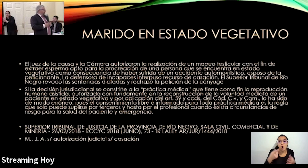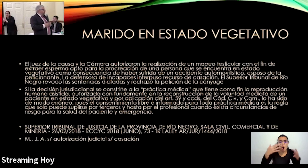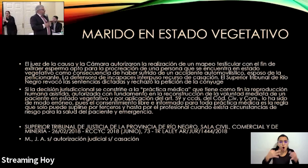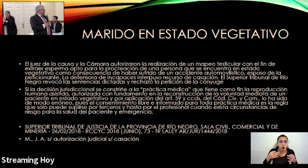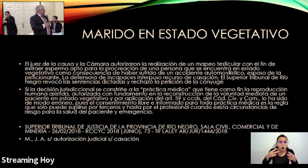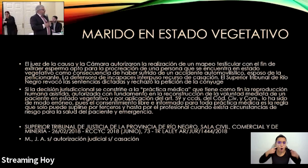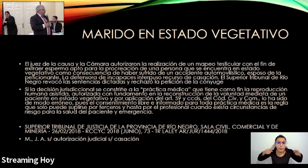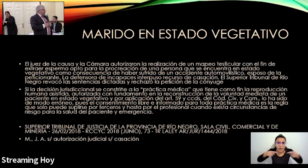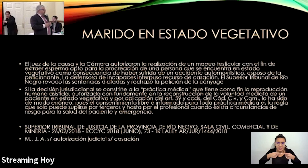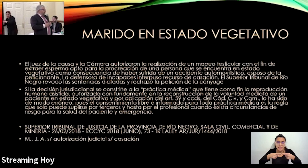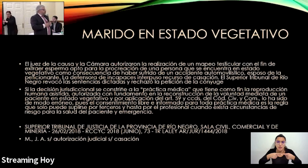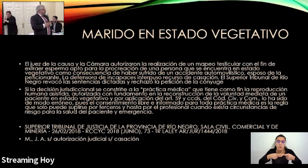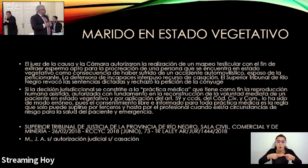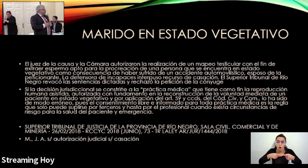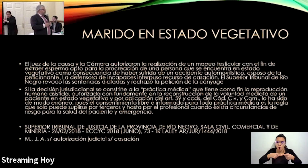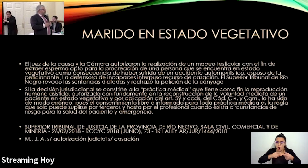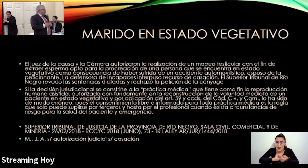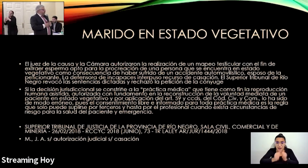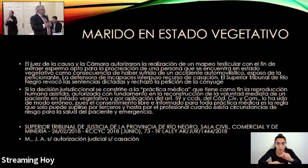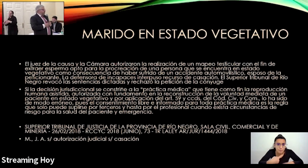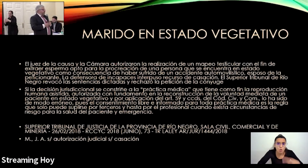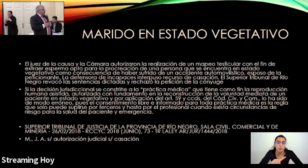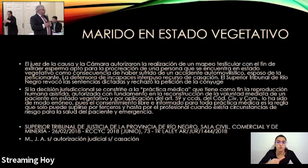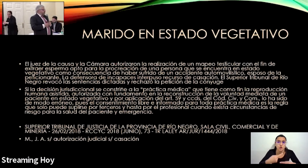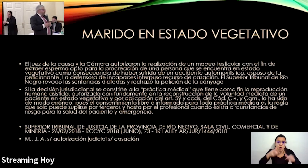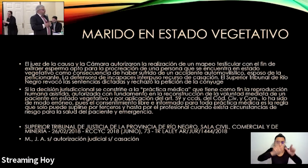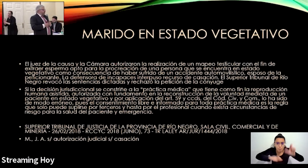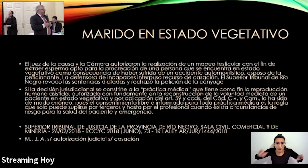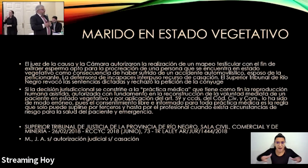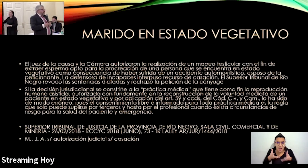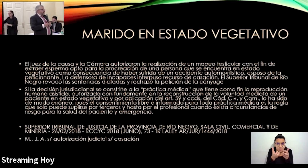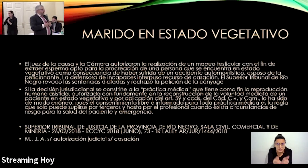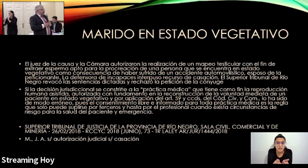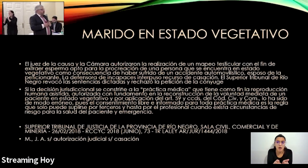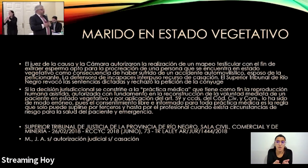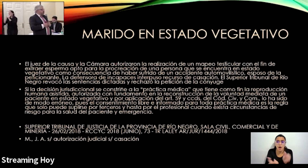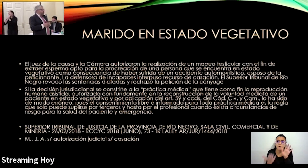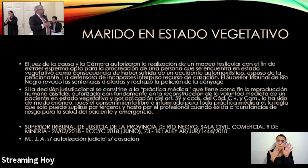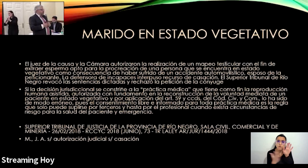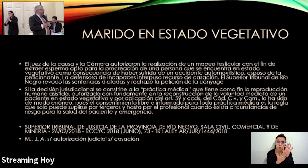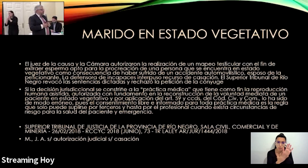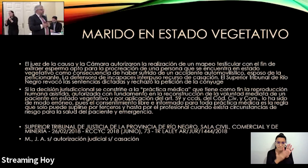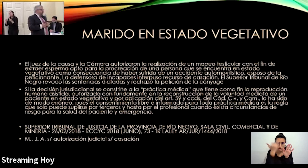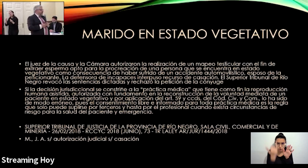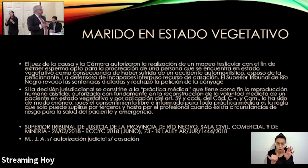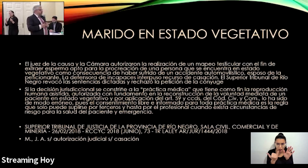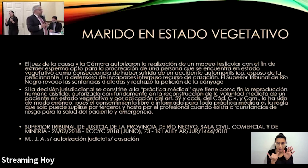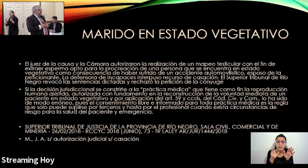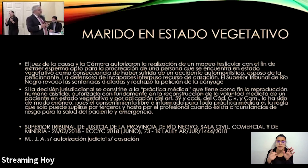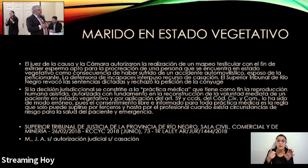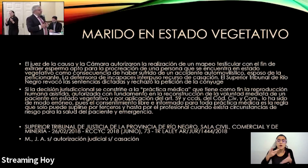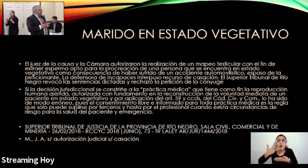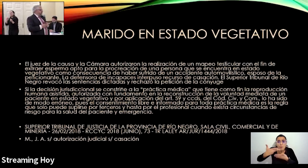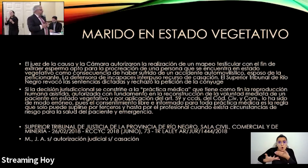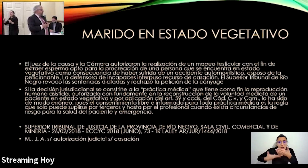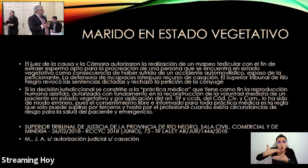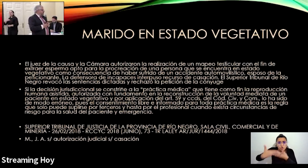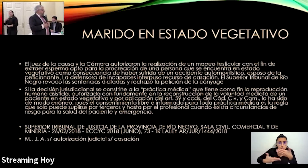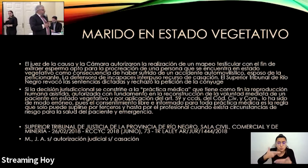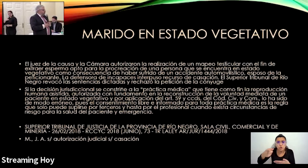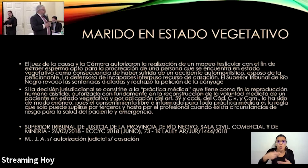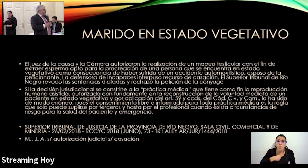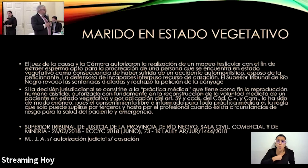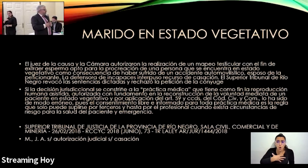la reproducción humana asistida, autorizada con fundamento en la reconstrucción de la